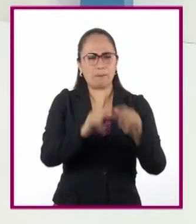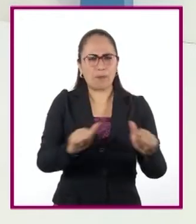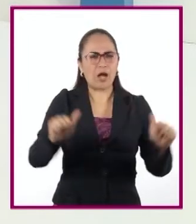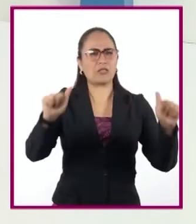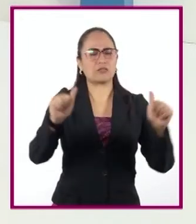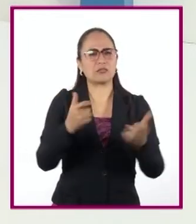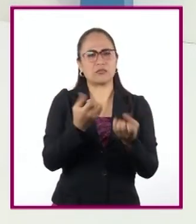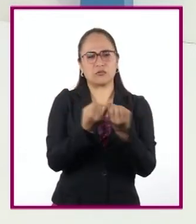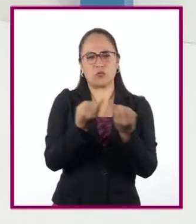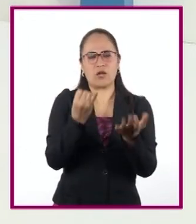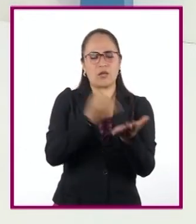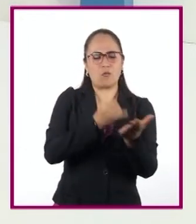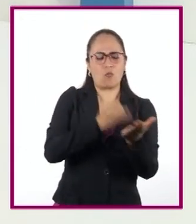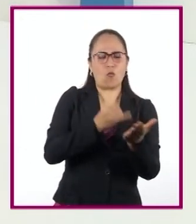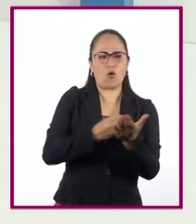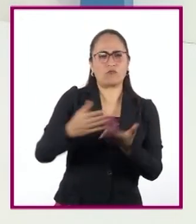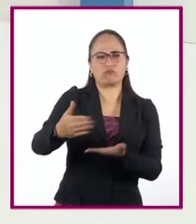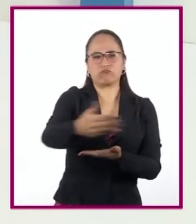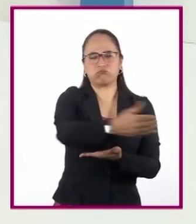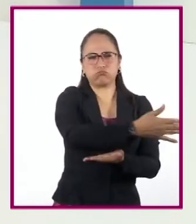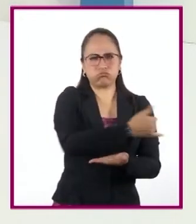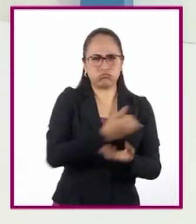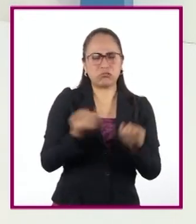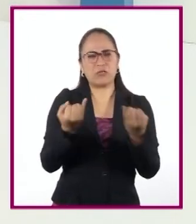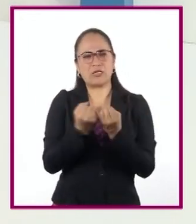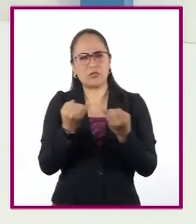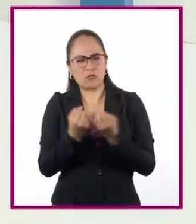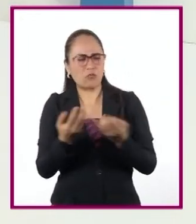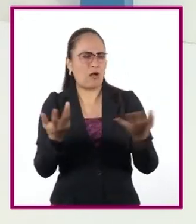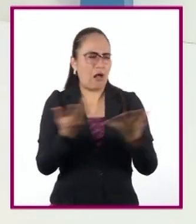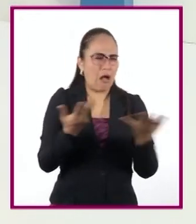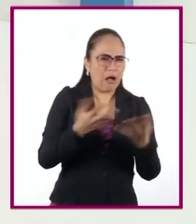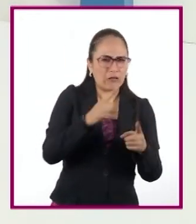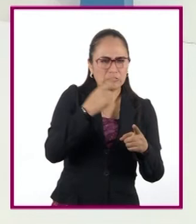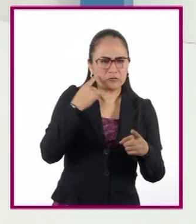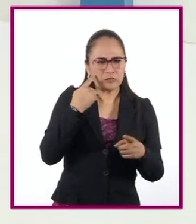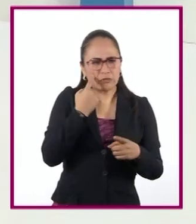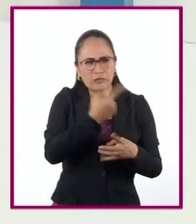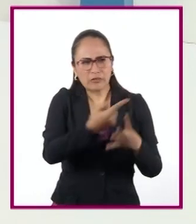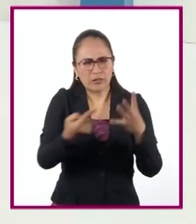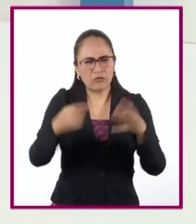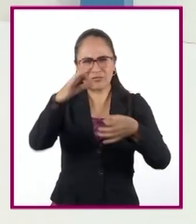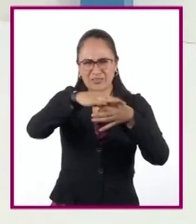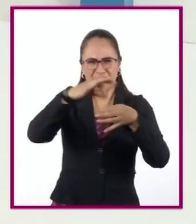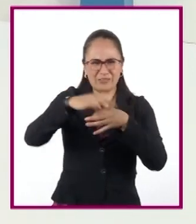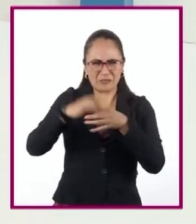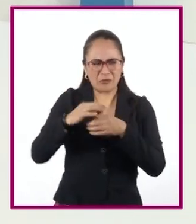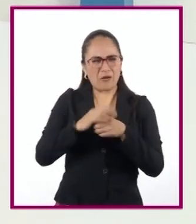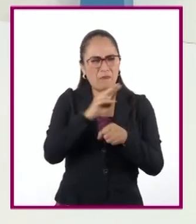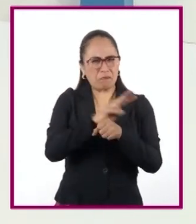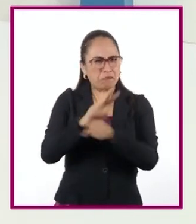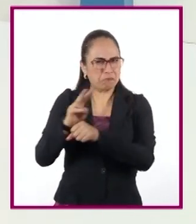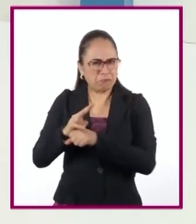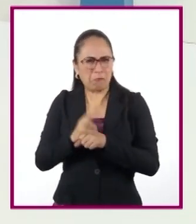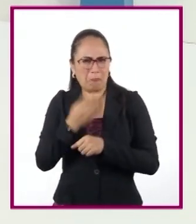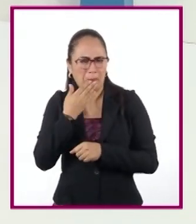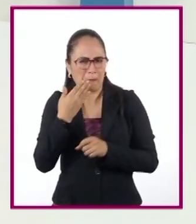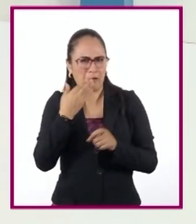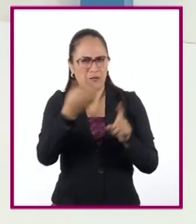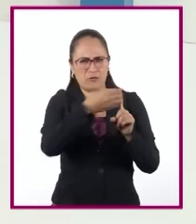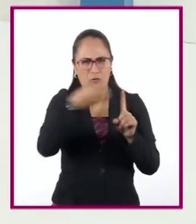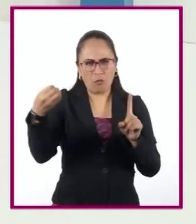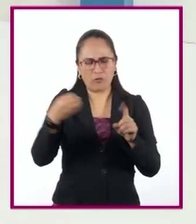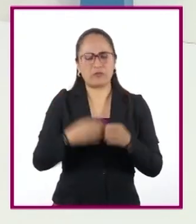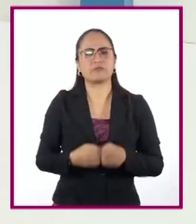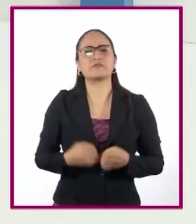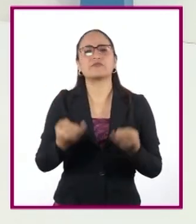recaudar impuestos y supervisar el correcto desarrollo de las elecciones. En cuanto a la economía,